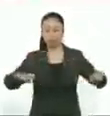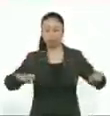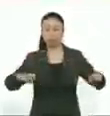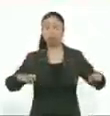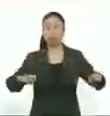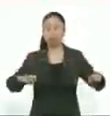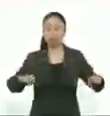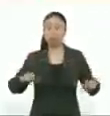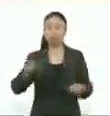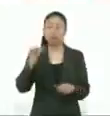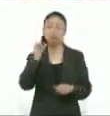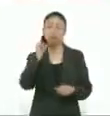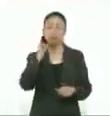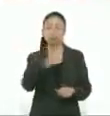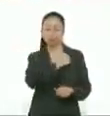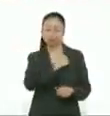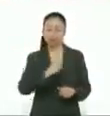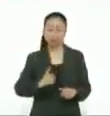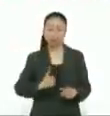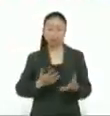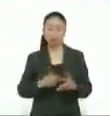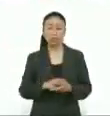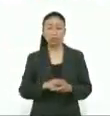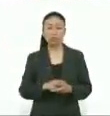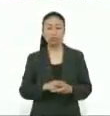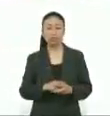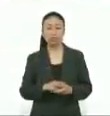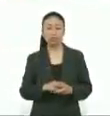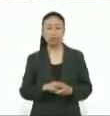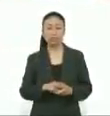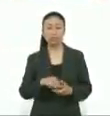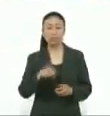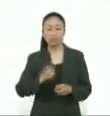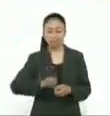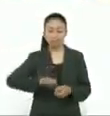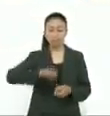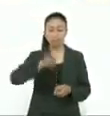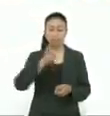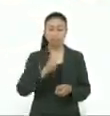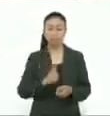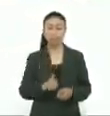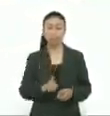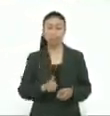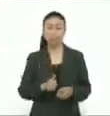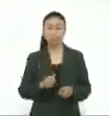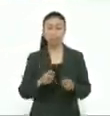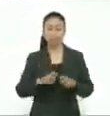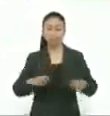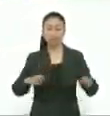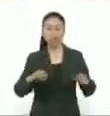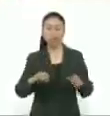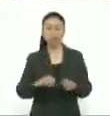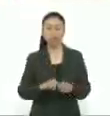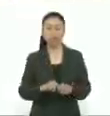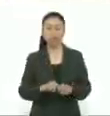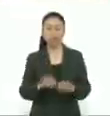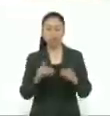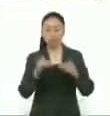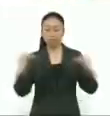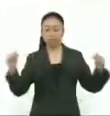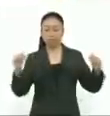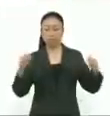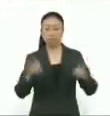a alcaldesas y alcaldes. El primer congreso local paritario y el primer congreso que impulsó